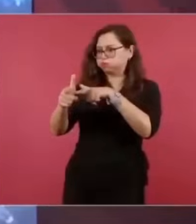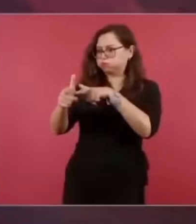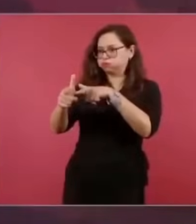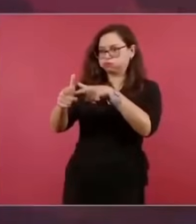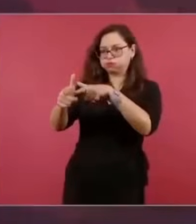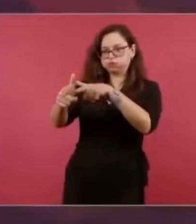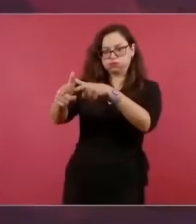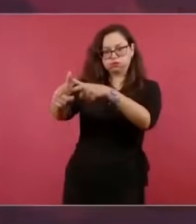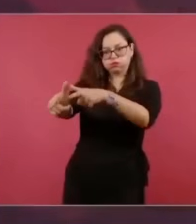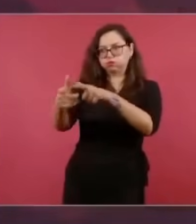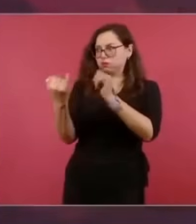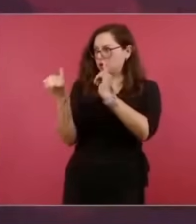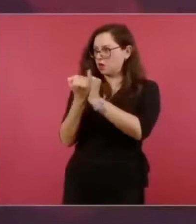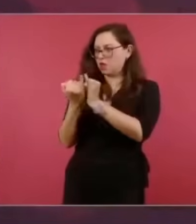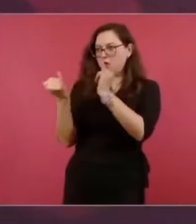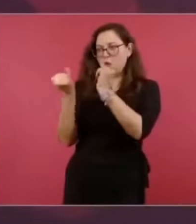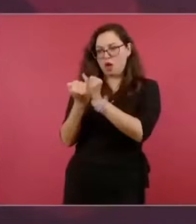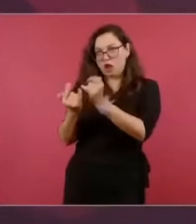con el tiempo,